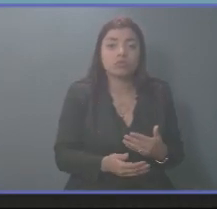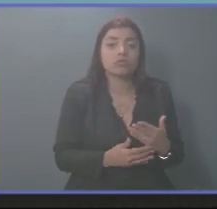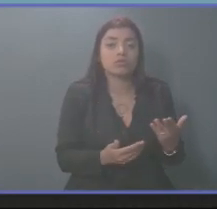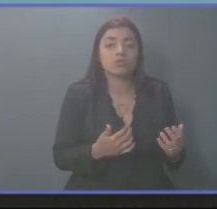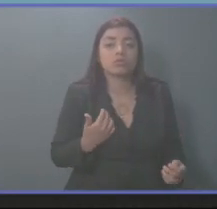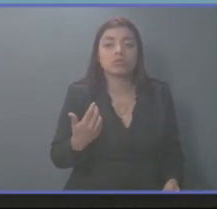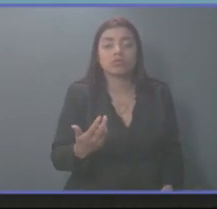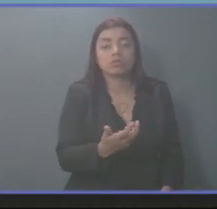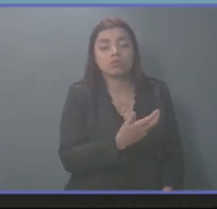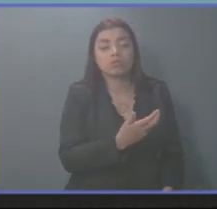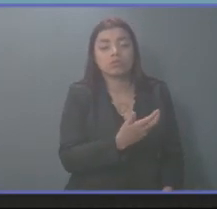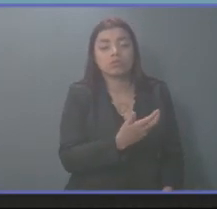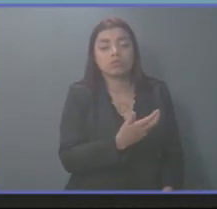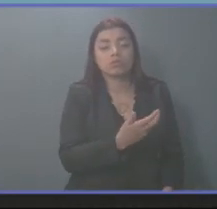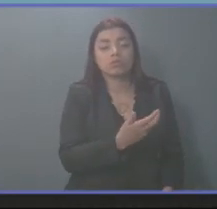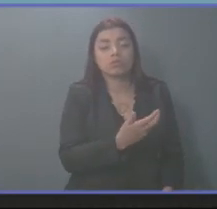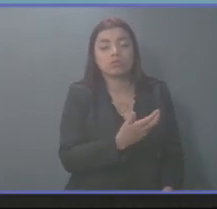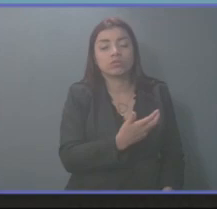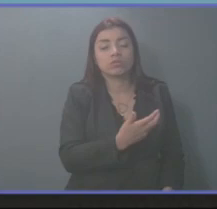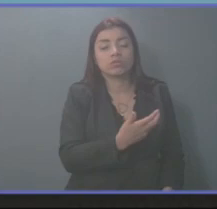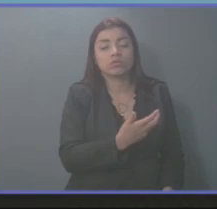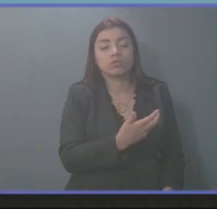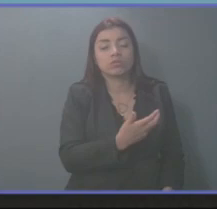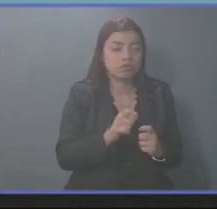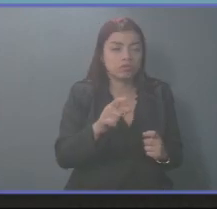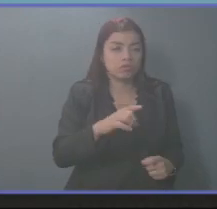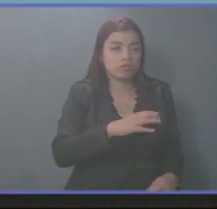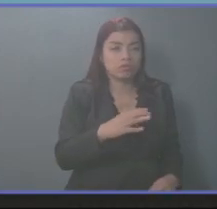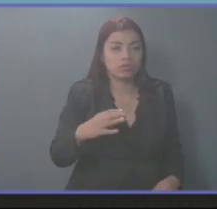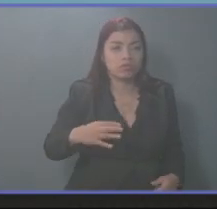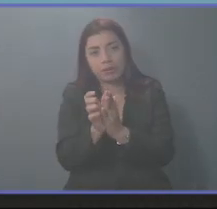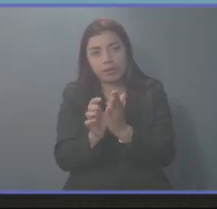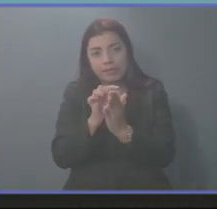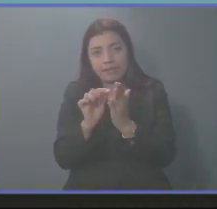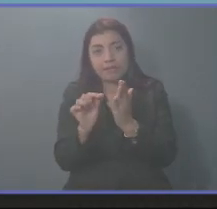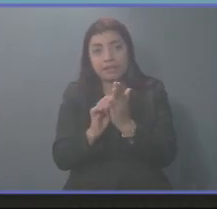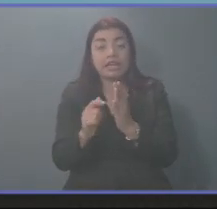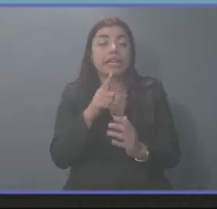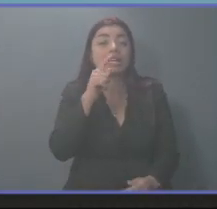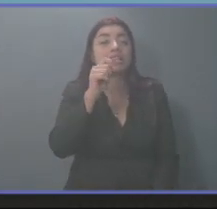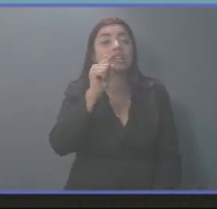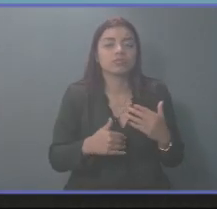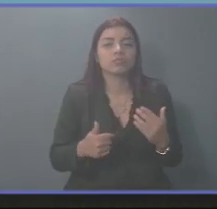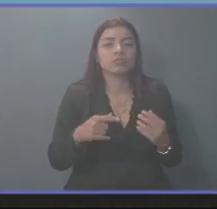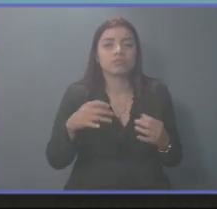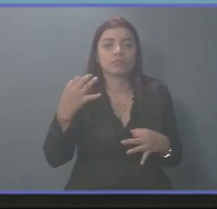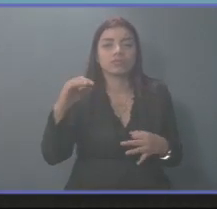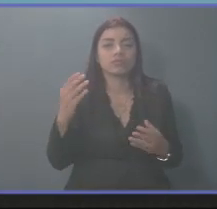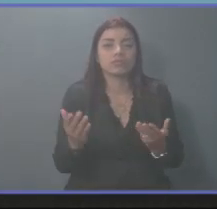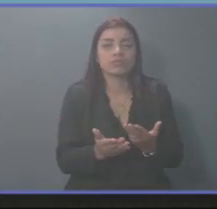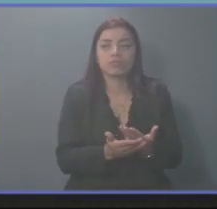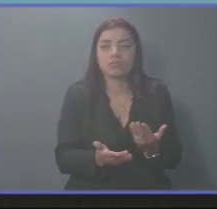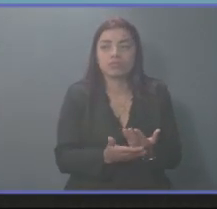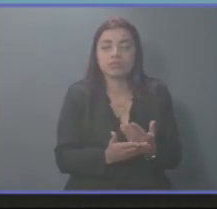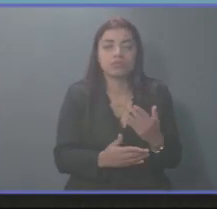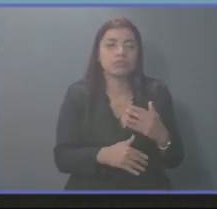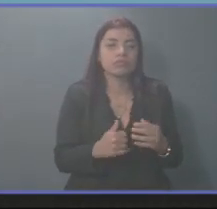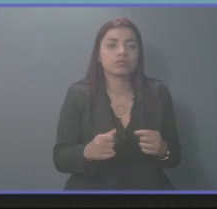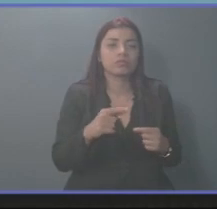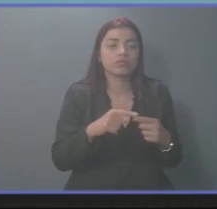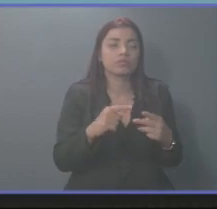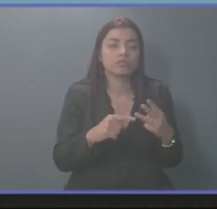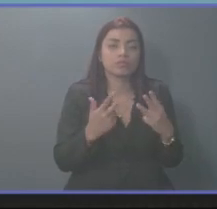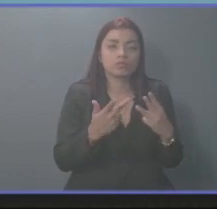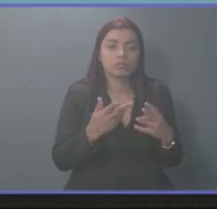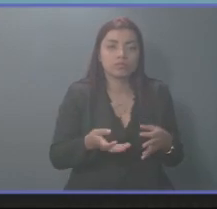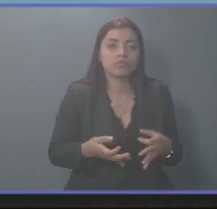Estamos dejando, en el caso específico de los consejos municipales, facilita cualquiera de estas tres